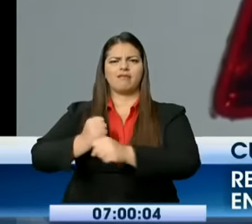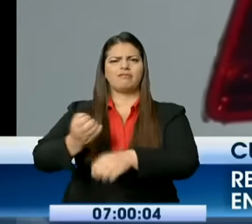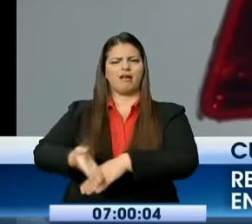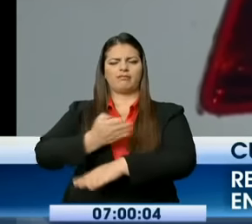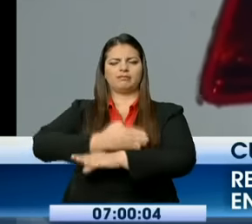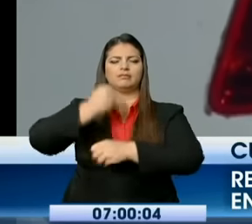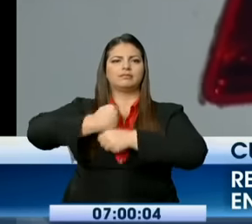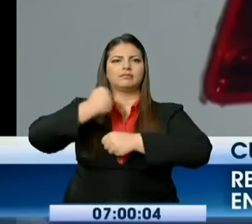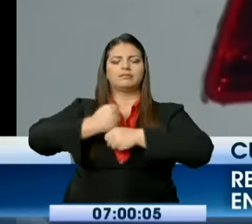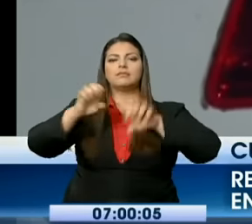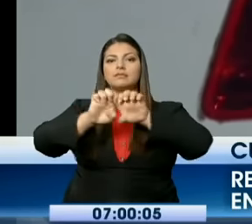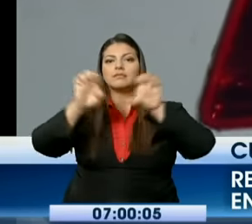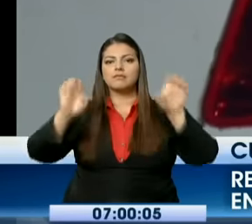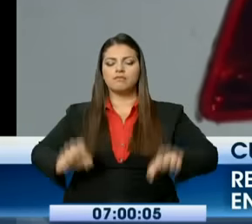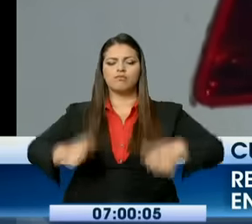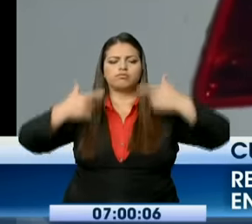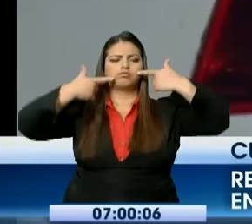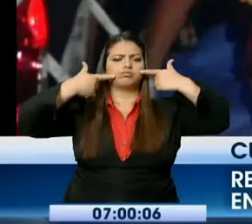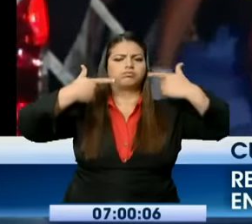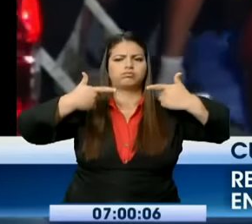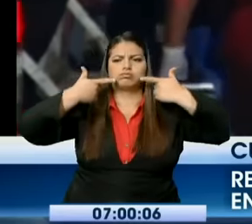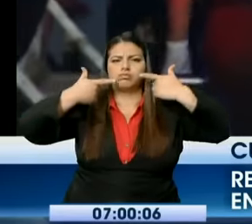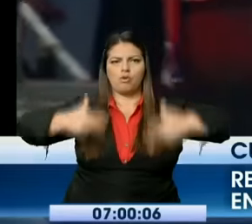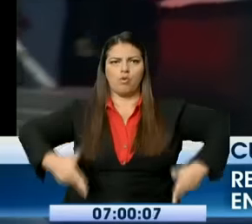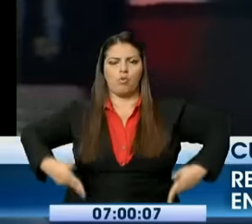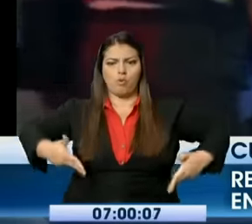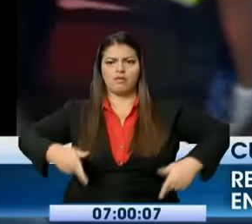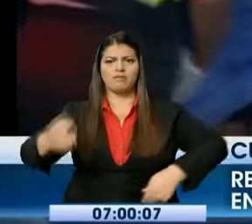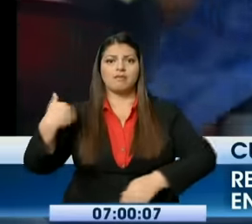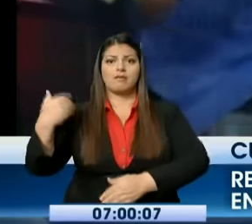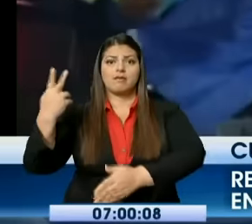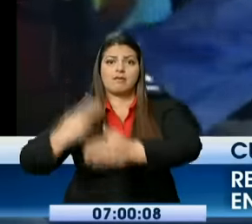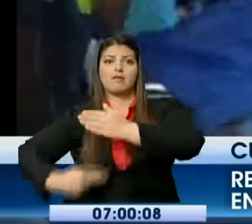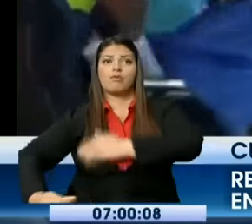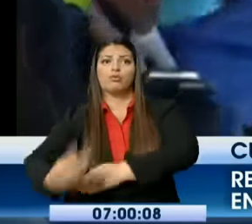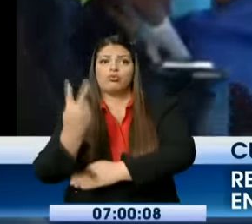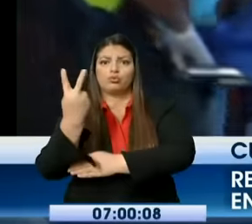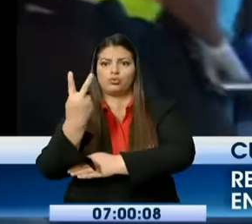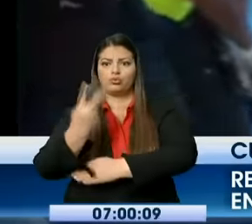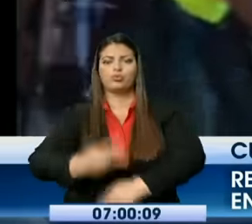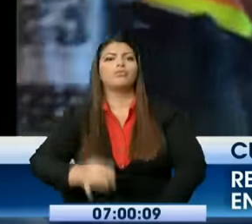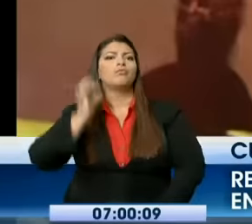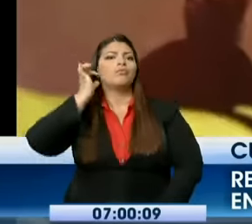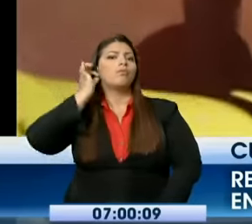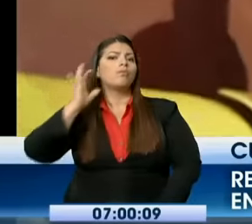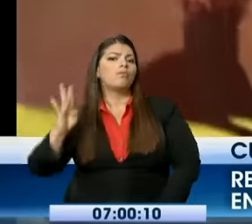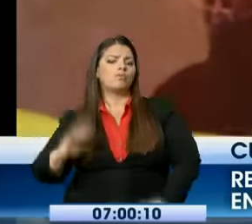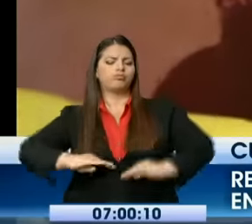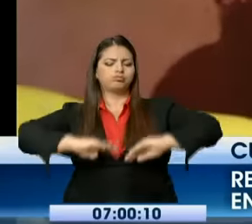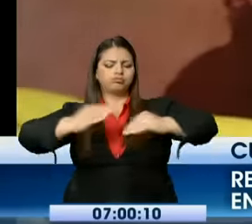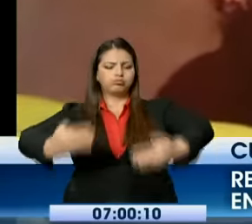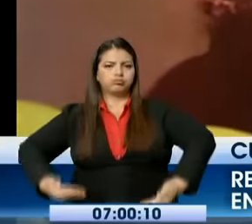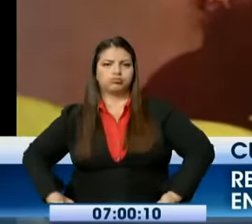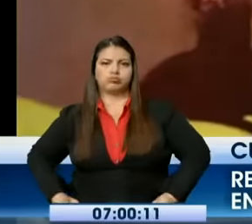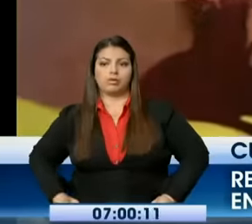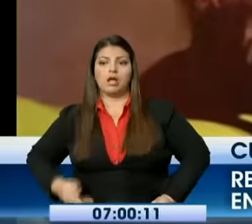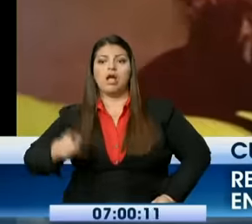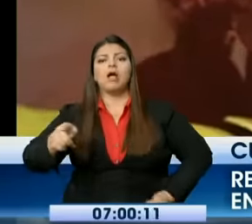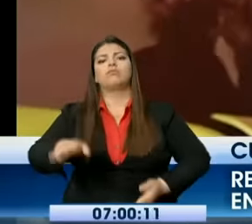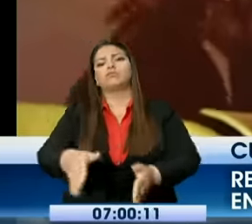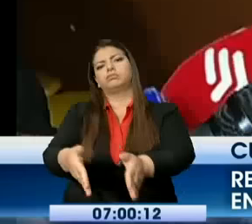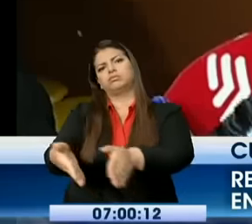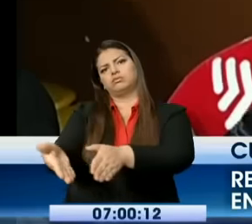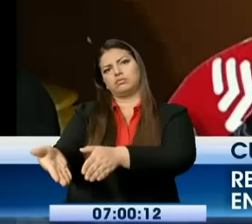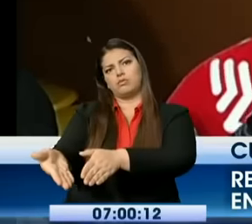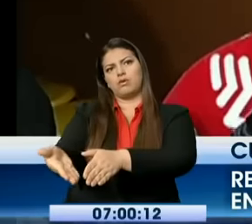empresa. Deja dos hijos en la orfandad y a su esposa en estado de gestación. Su progenitora pide